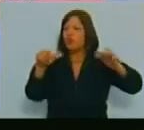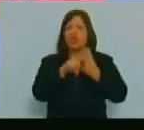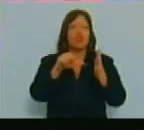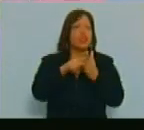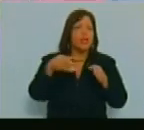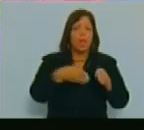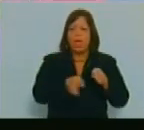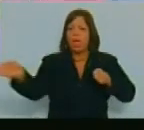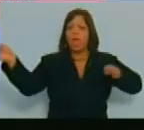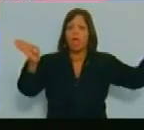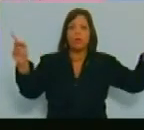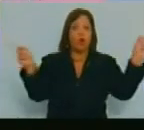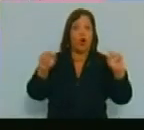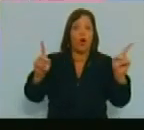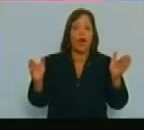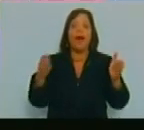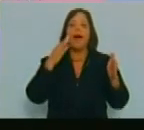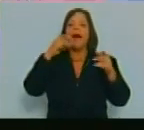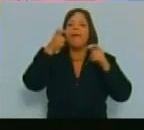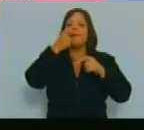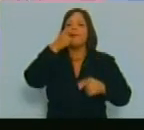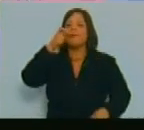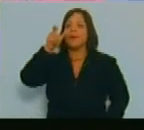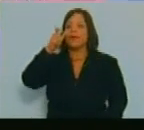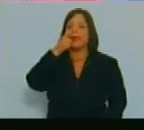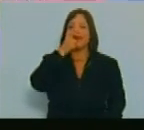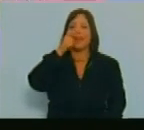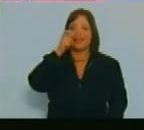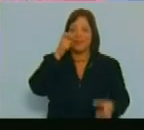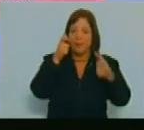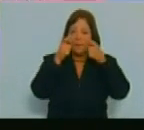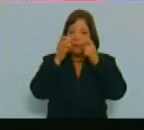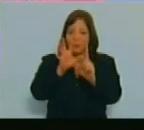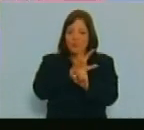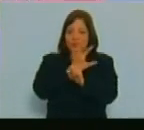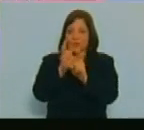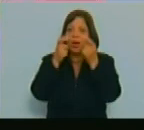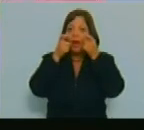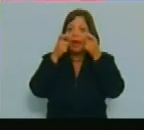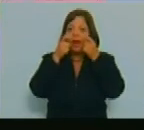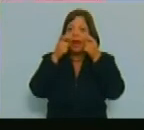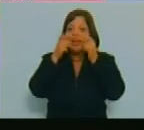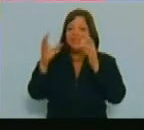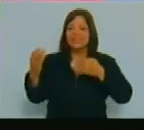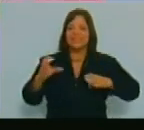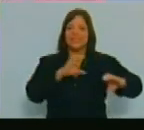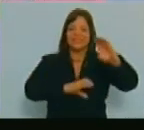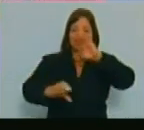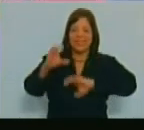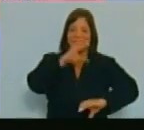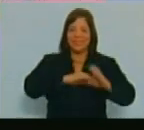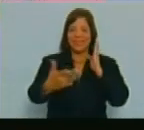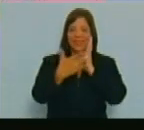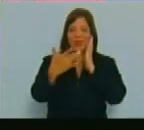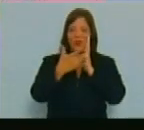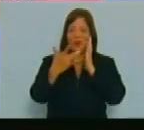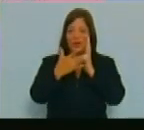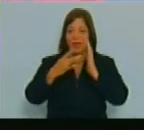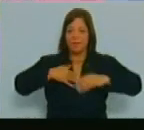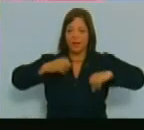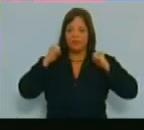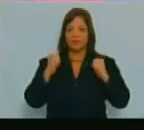salgan del cuadrante por gps estamos avanzando y aplicando la ciencia y la tecnología al servicio de la